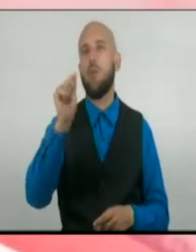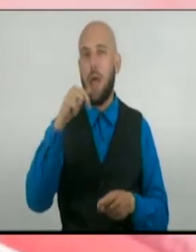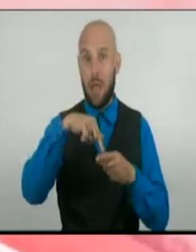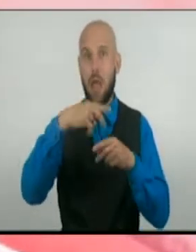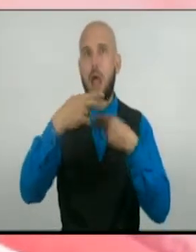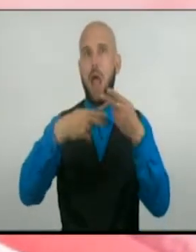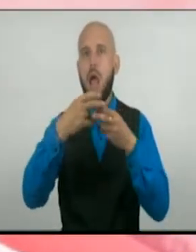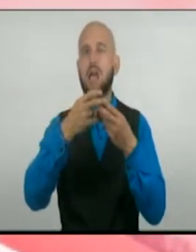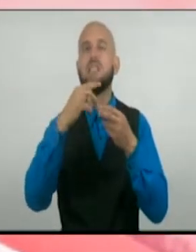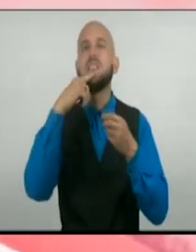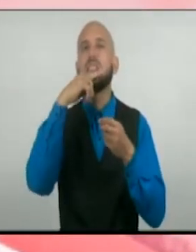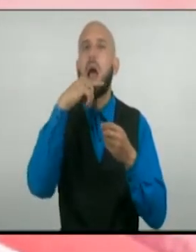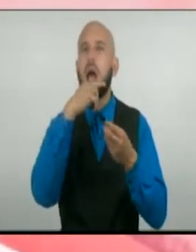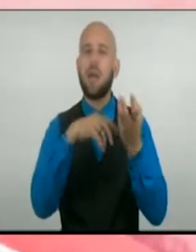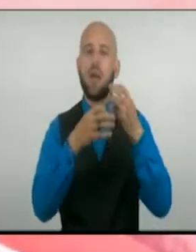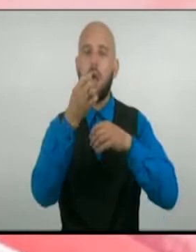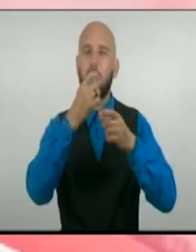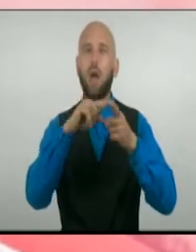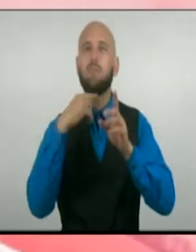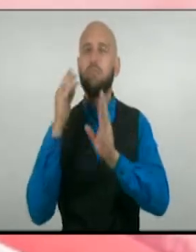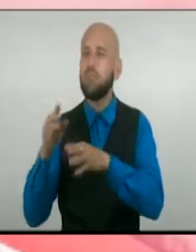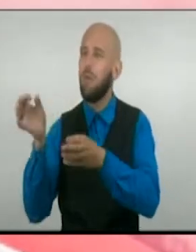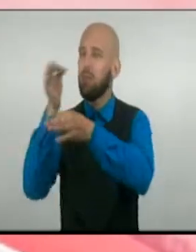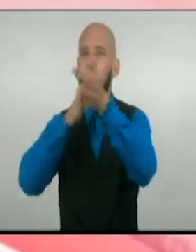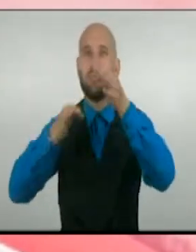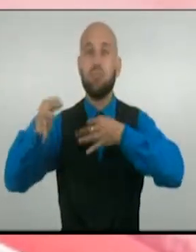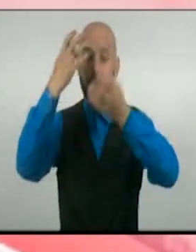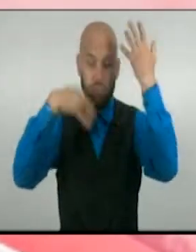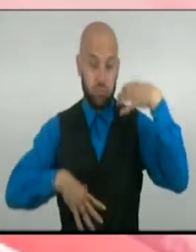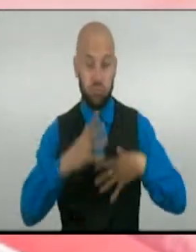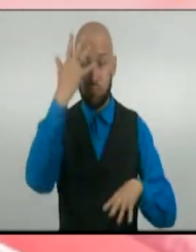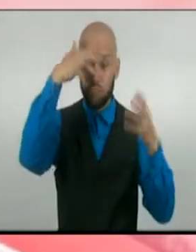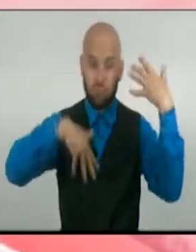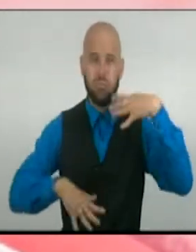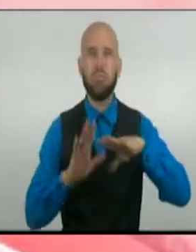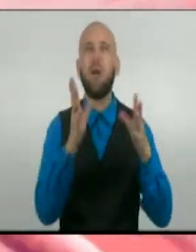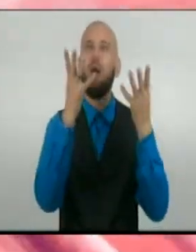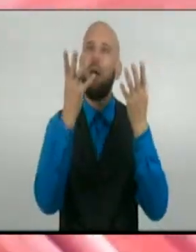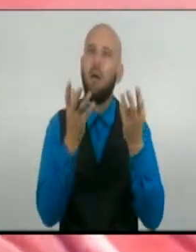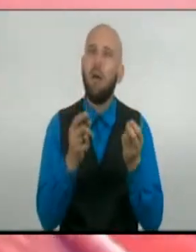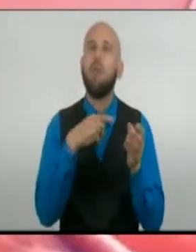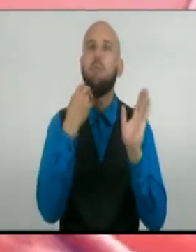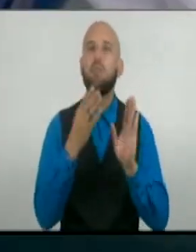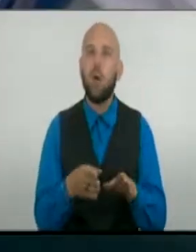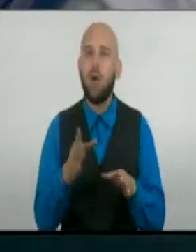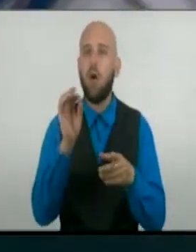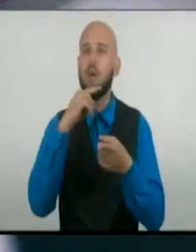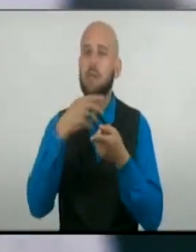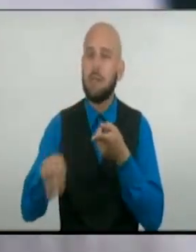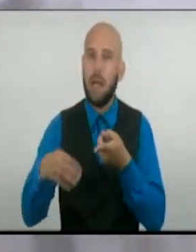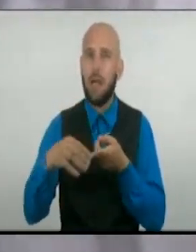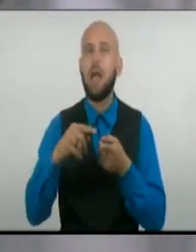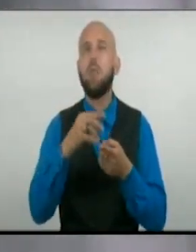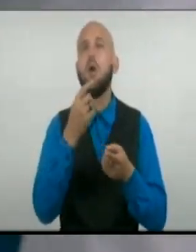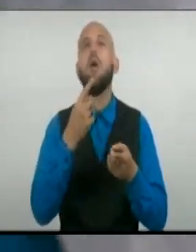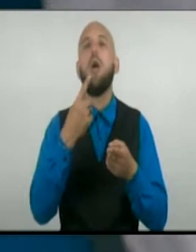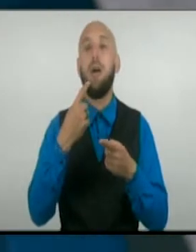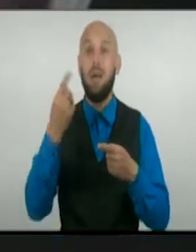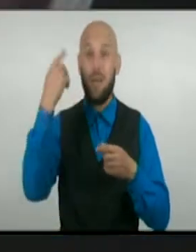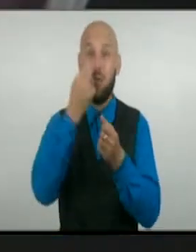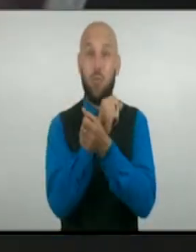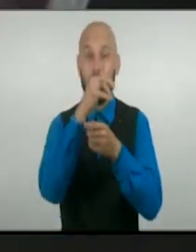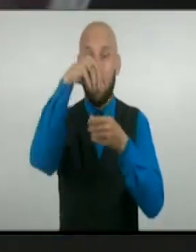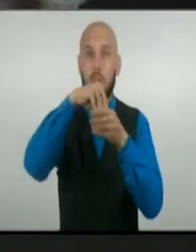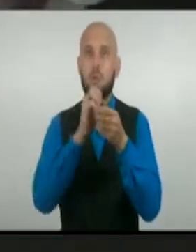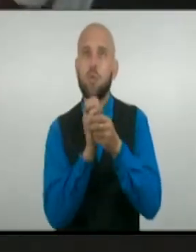sanguíneas para reponer las que se mueren naturalmente oa causa de una lastimadura o enfermedad de todo ello se